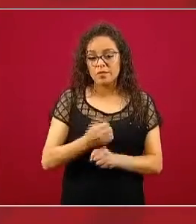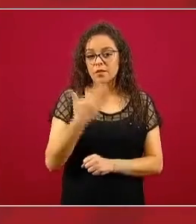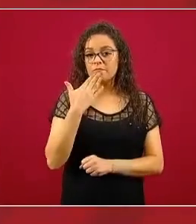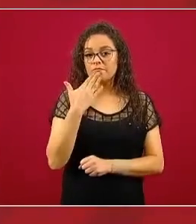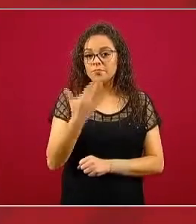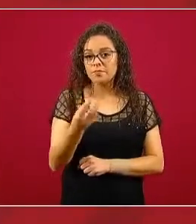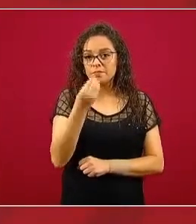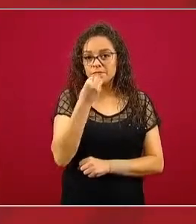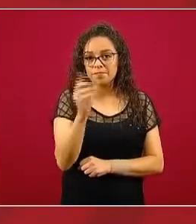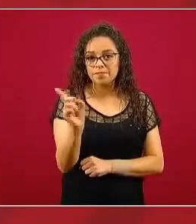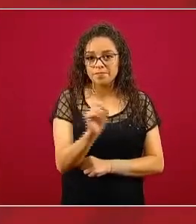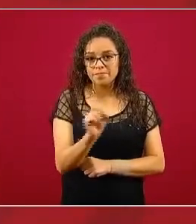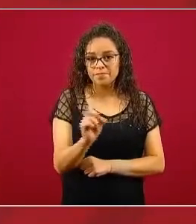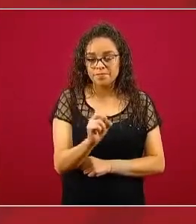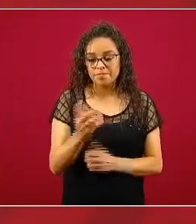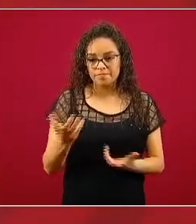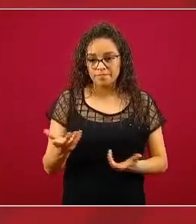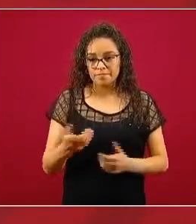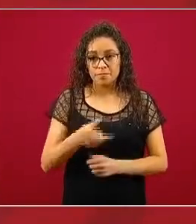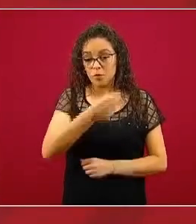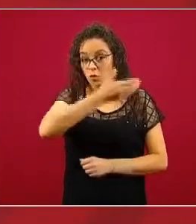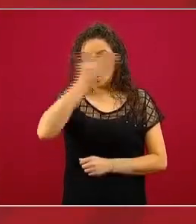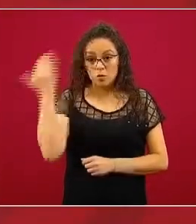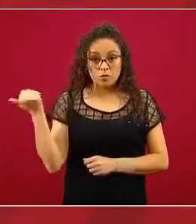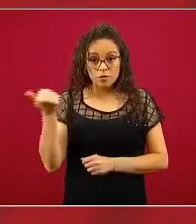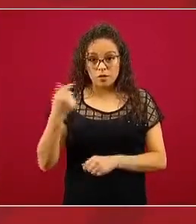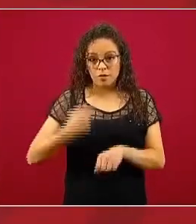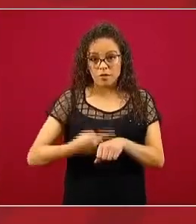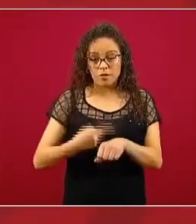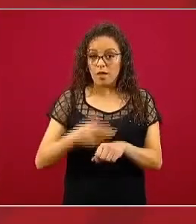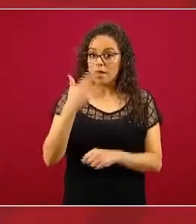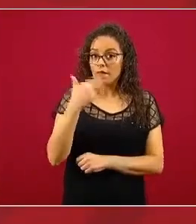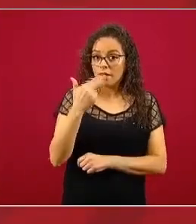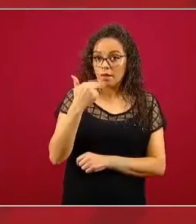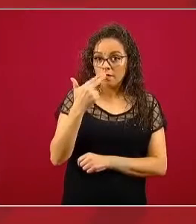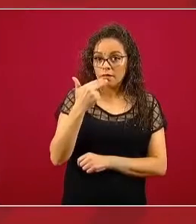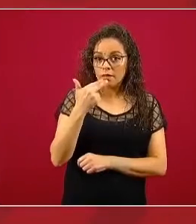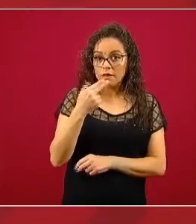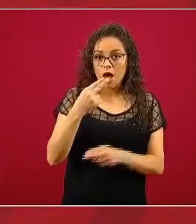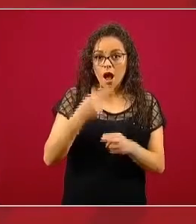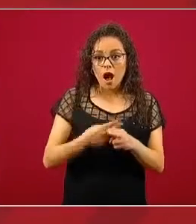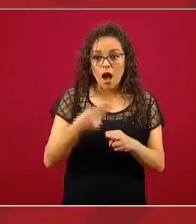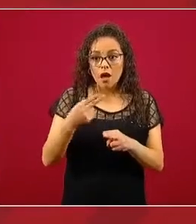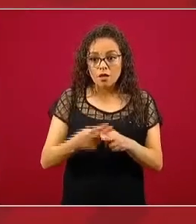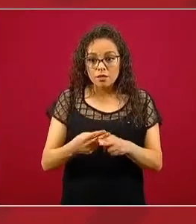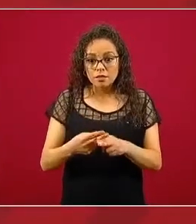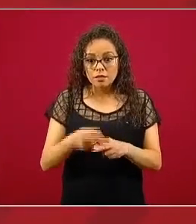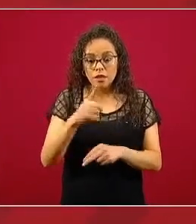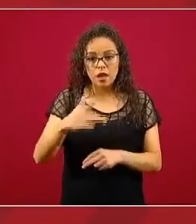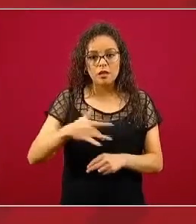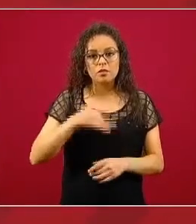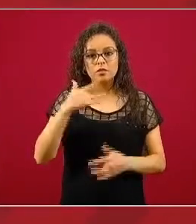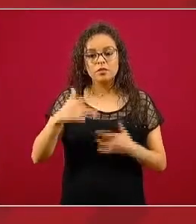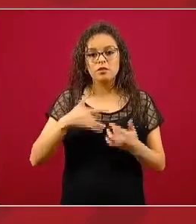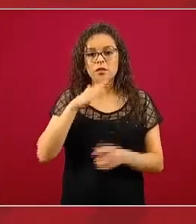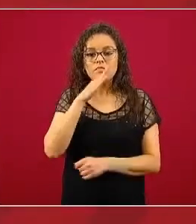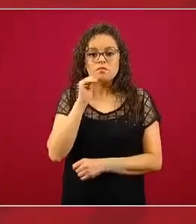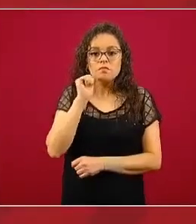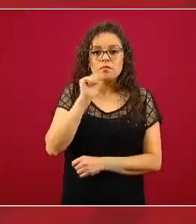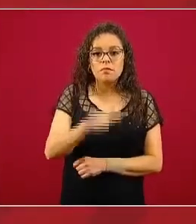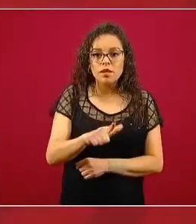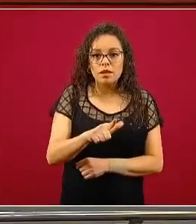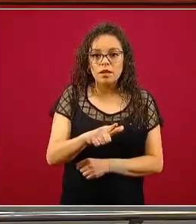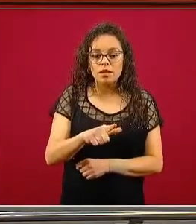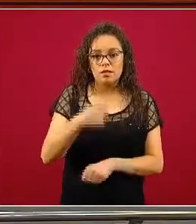tenemos personas que no sabían que tenían diabetes hasta el momento en que tuvieron las complicaciones de COVID. De